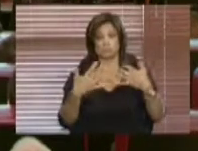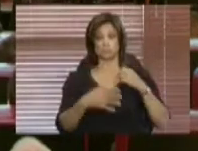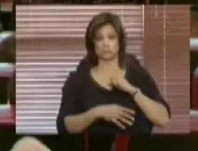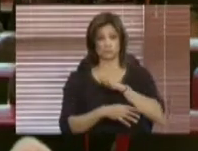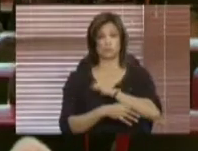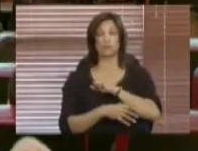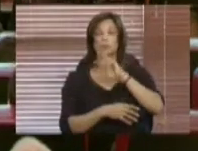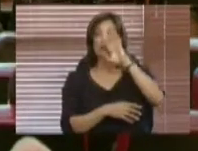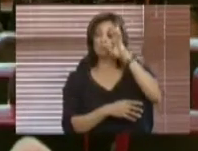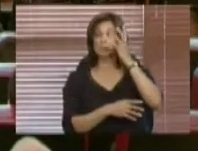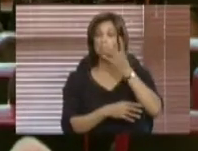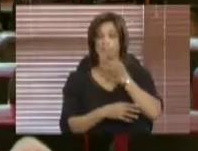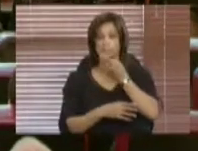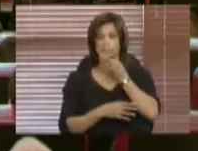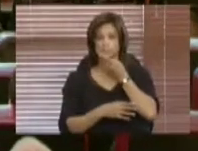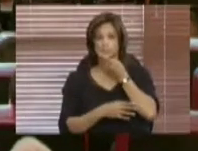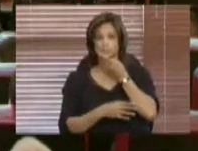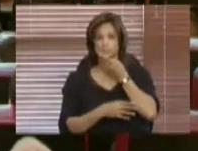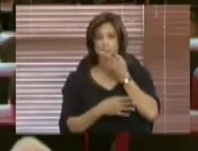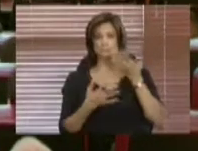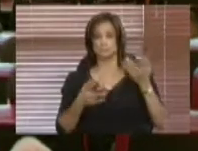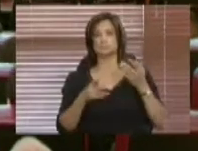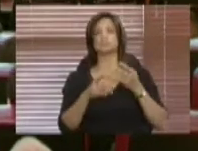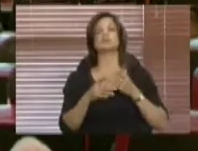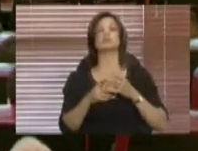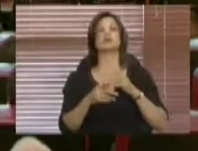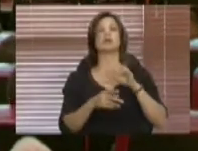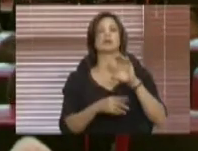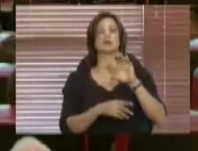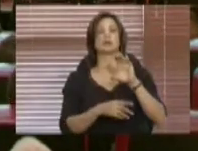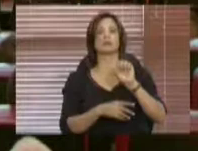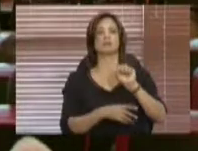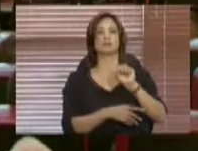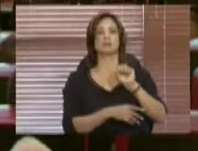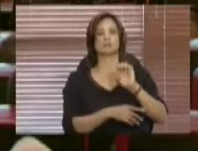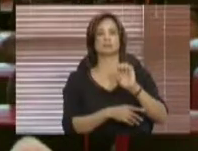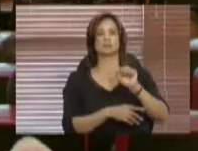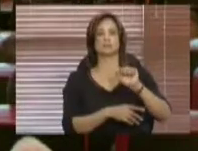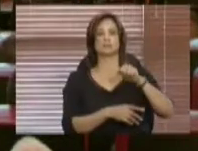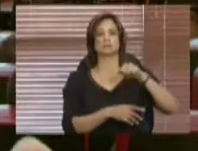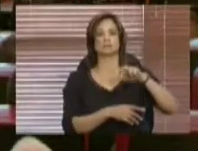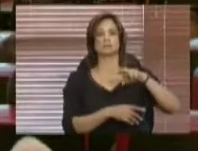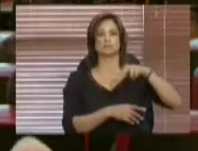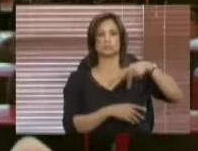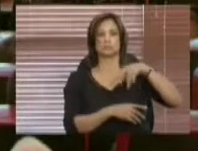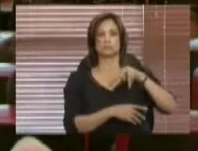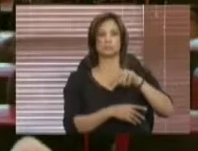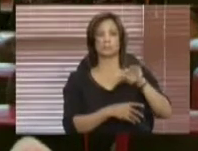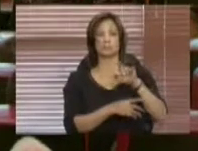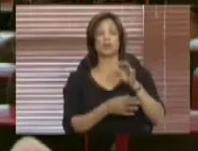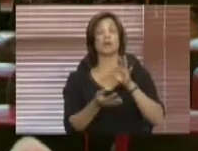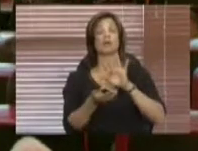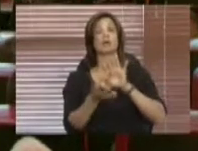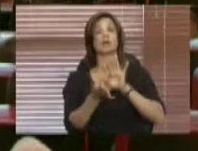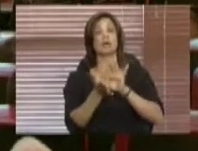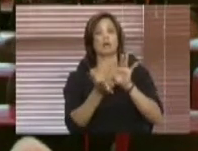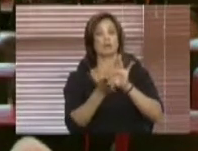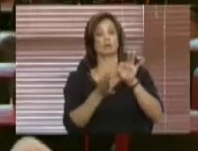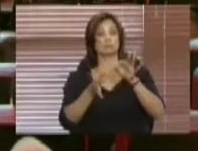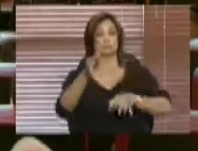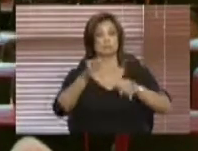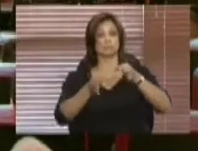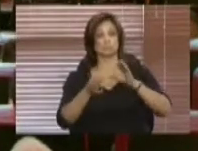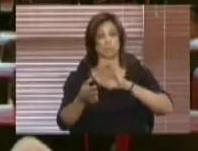Senado de la República, el doctor César Pina Toribio, consultor jurídico del